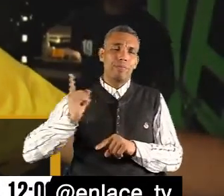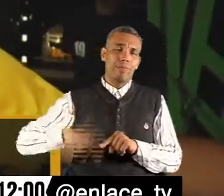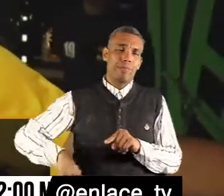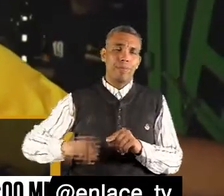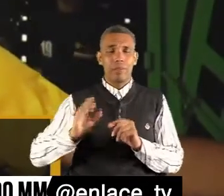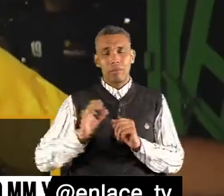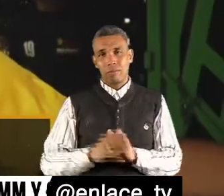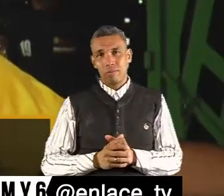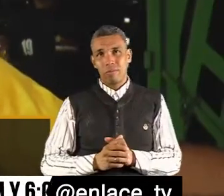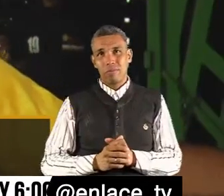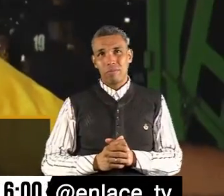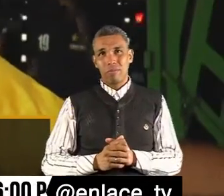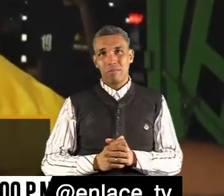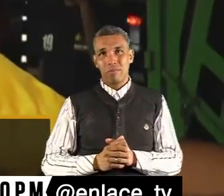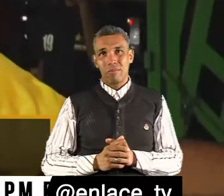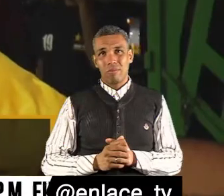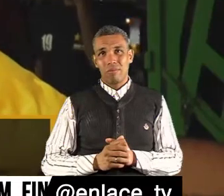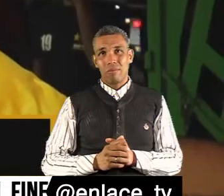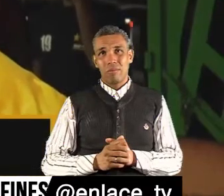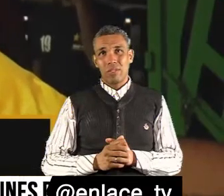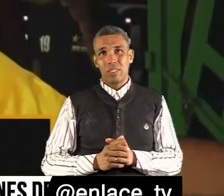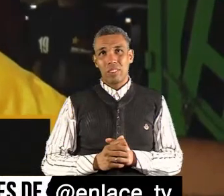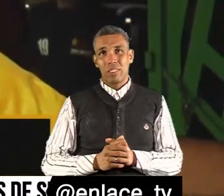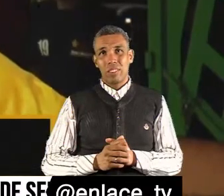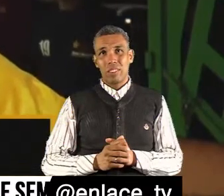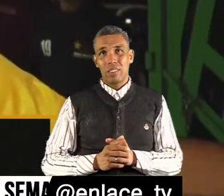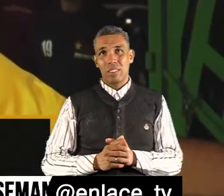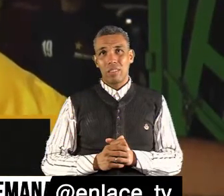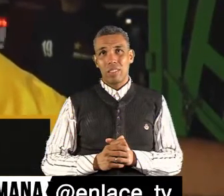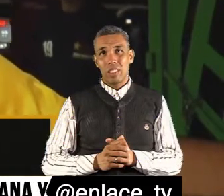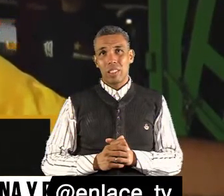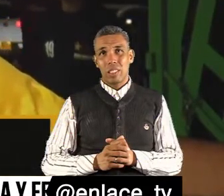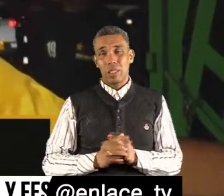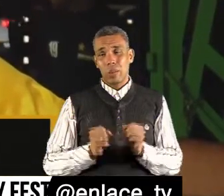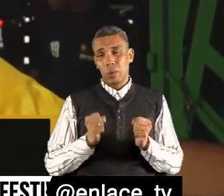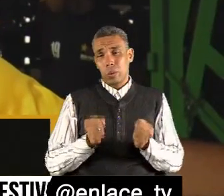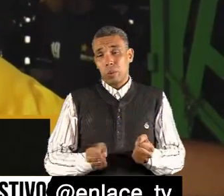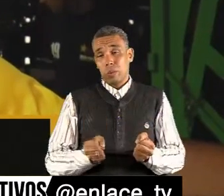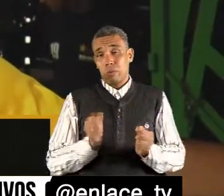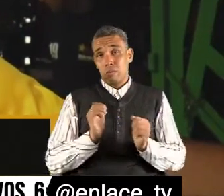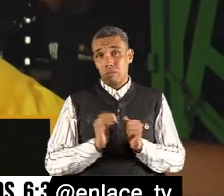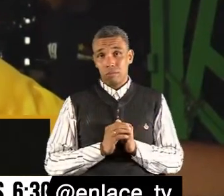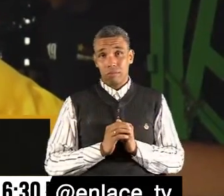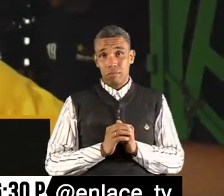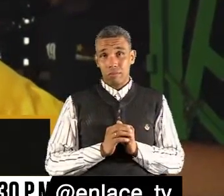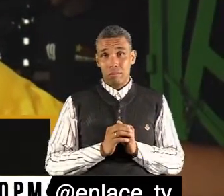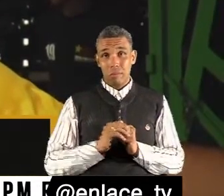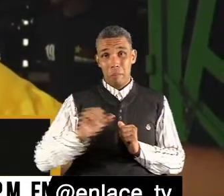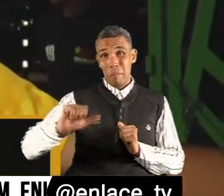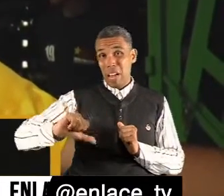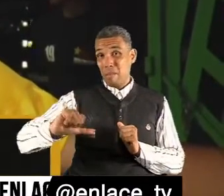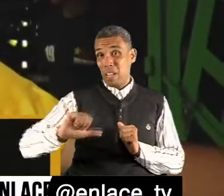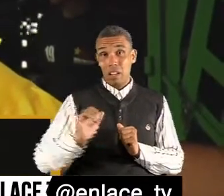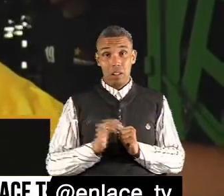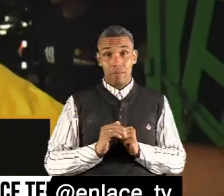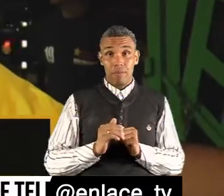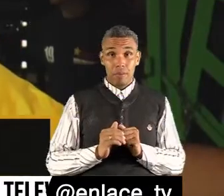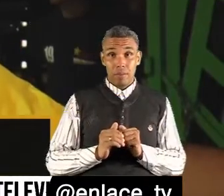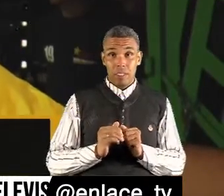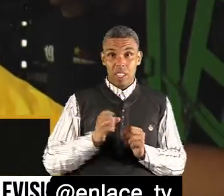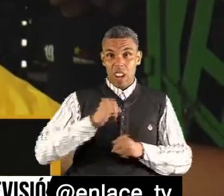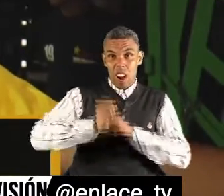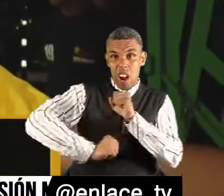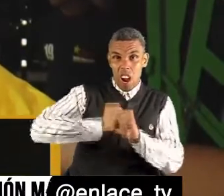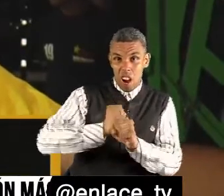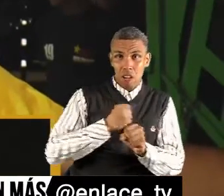bueno, cada vez se hace más duro, la verdad. Y bueno, el balance es negativo. Se intentó por